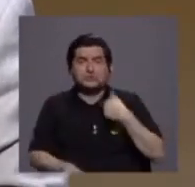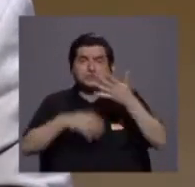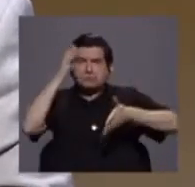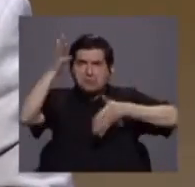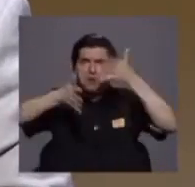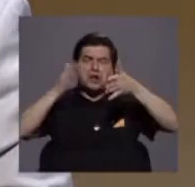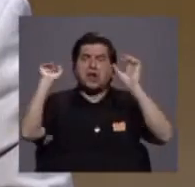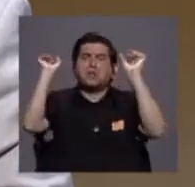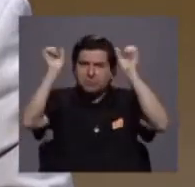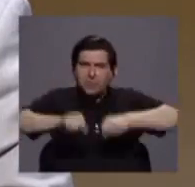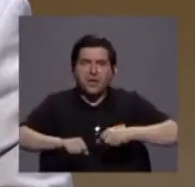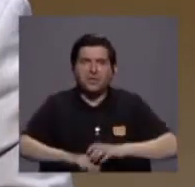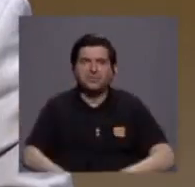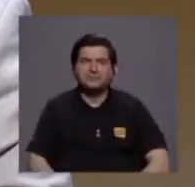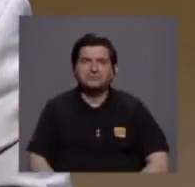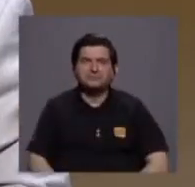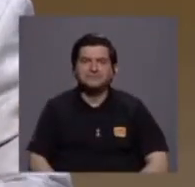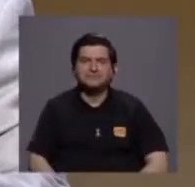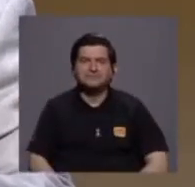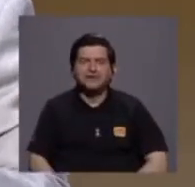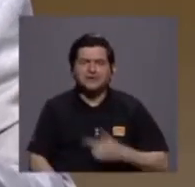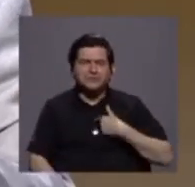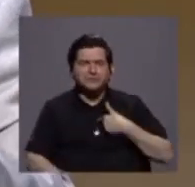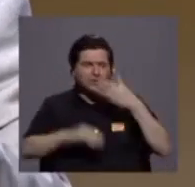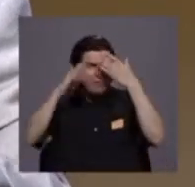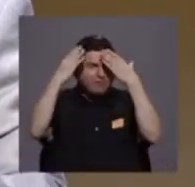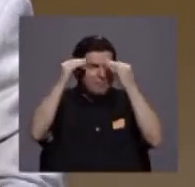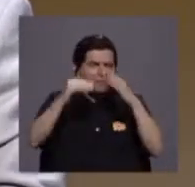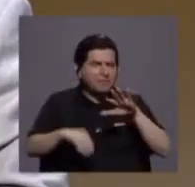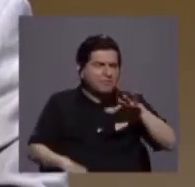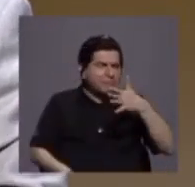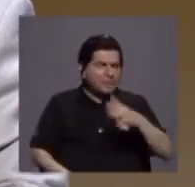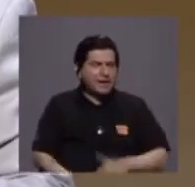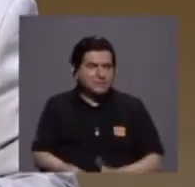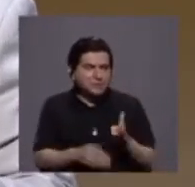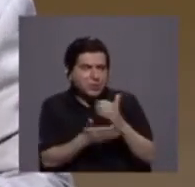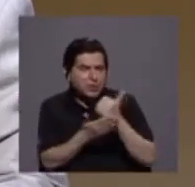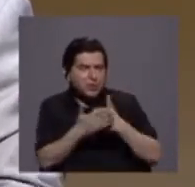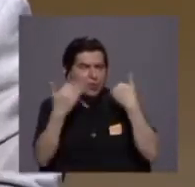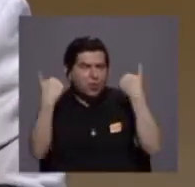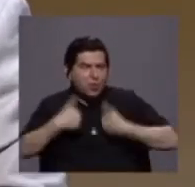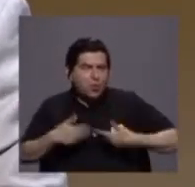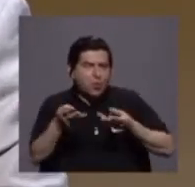creativo. Me informé más o menos qué recursos